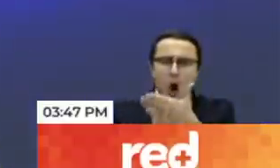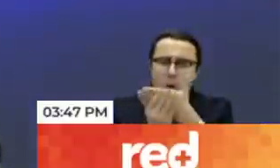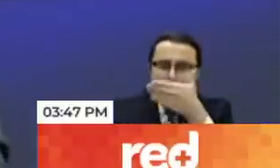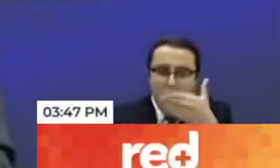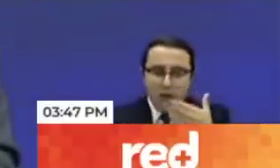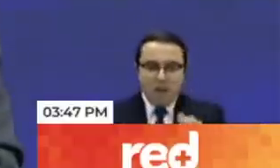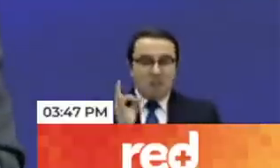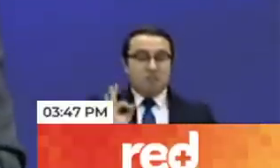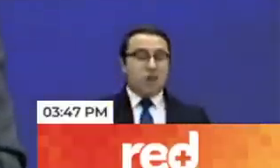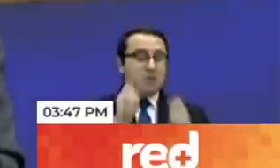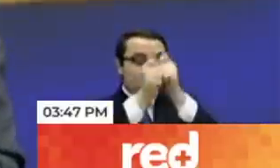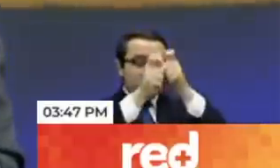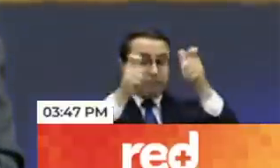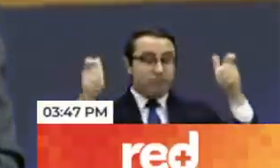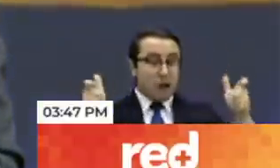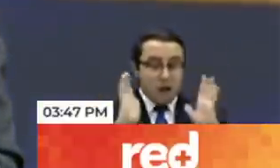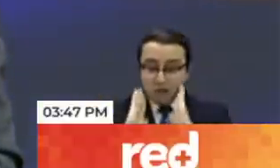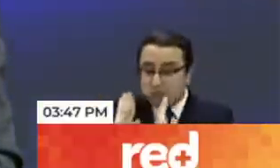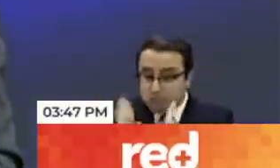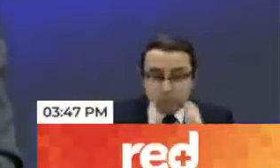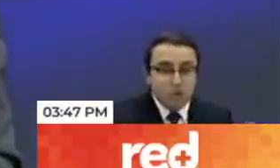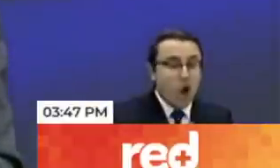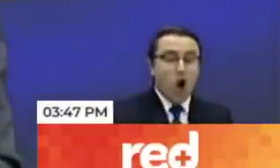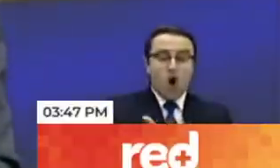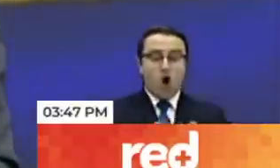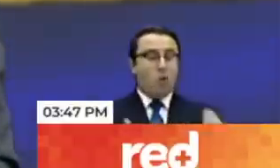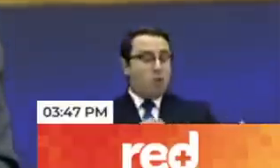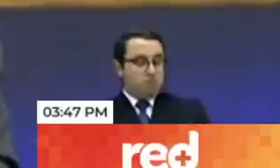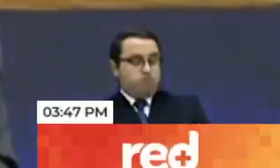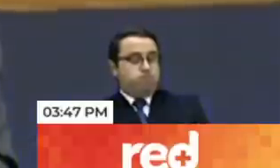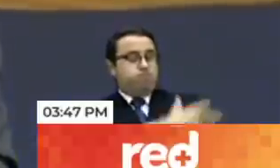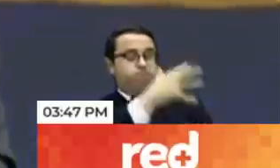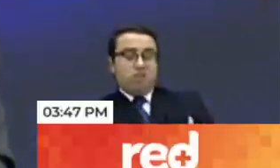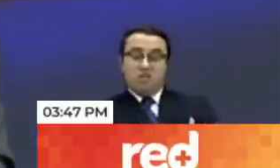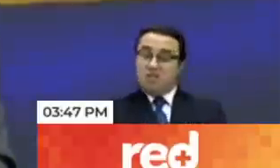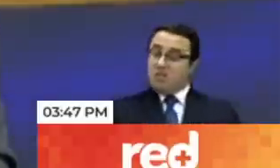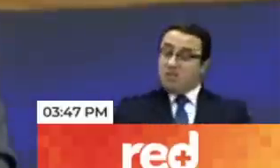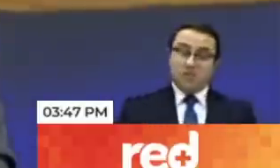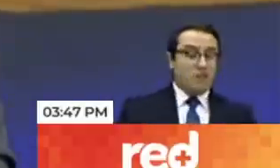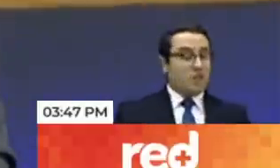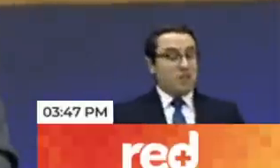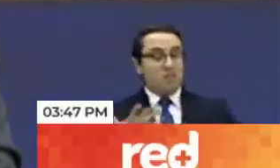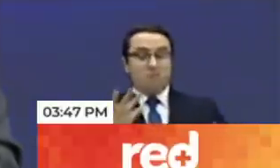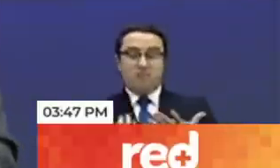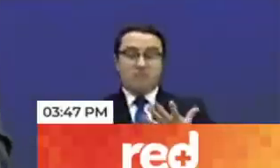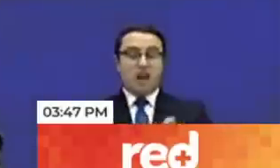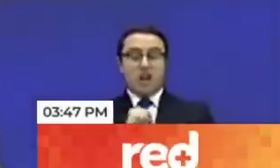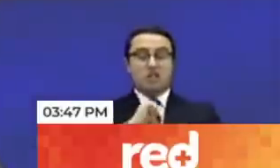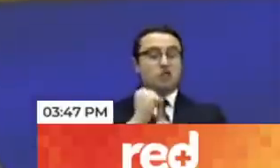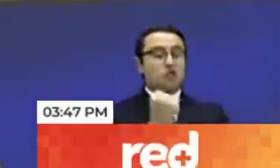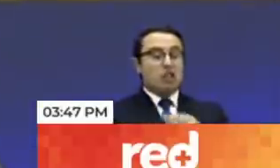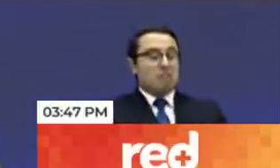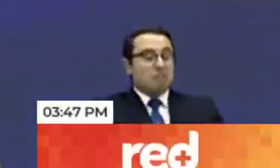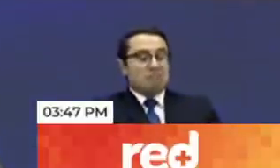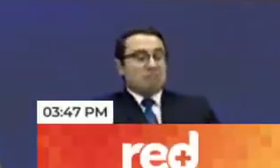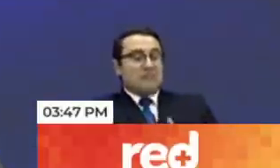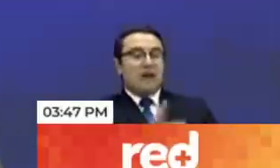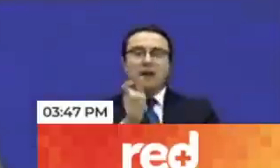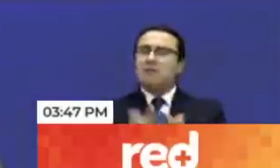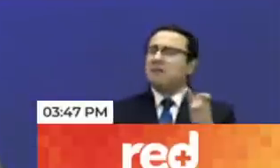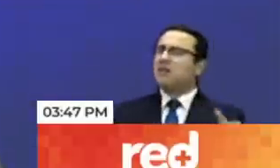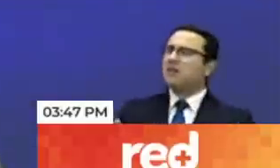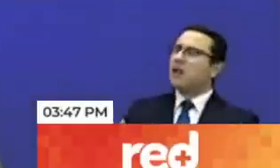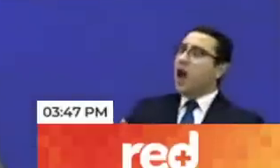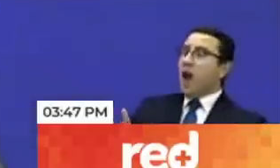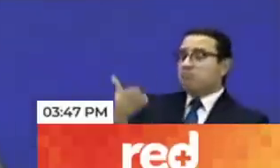estados insuficientes, con los grupos de poder, con los que todo lo aliviaban con paliativos sociales que calmaban